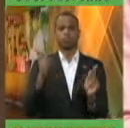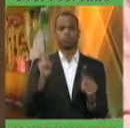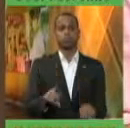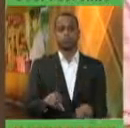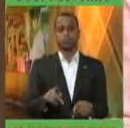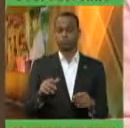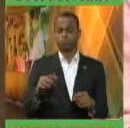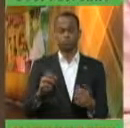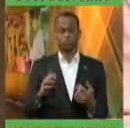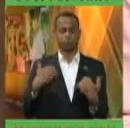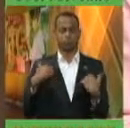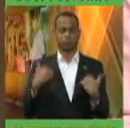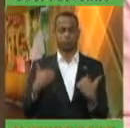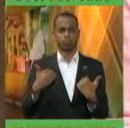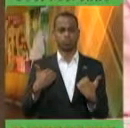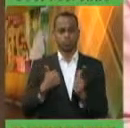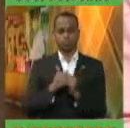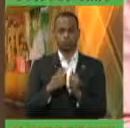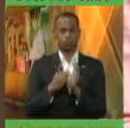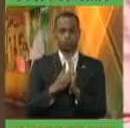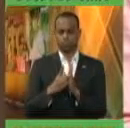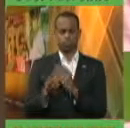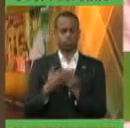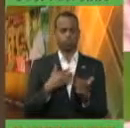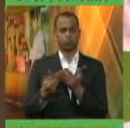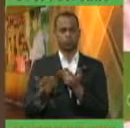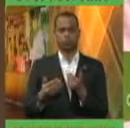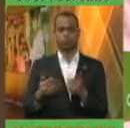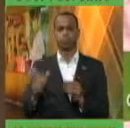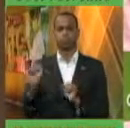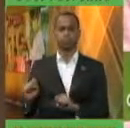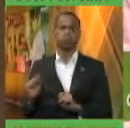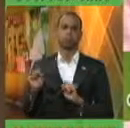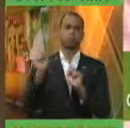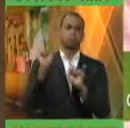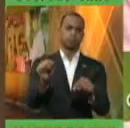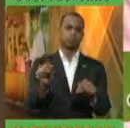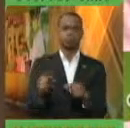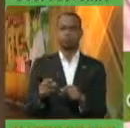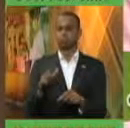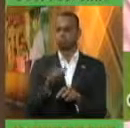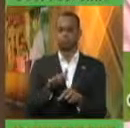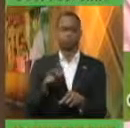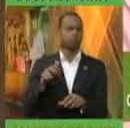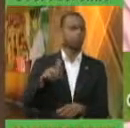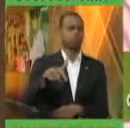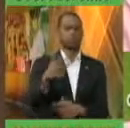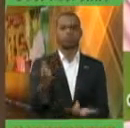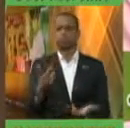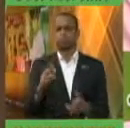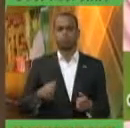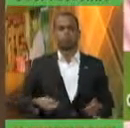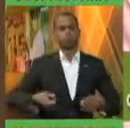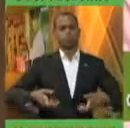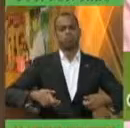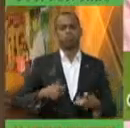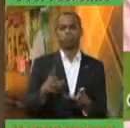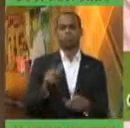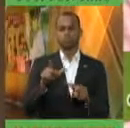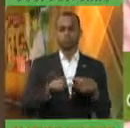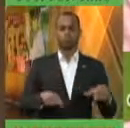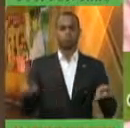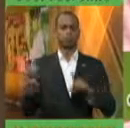puede ir no importa su condición a esa edificación del palacio puede caminar puede llegar a todos